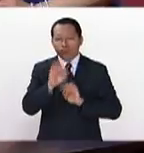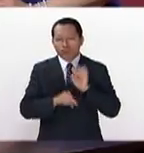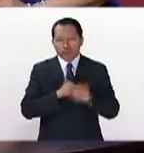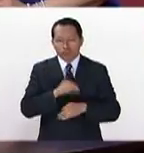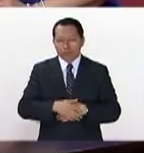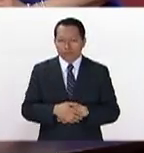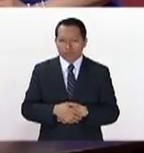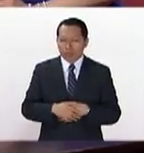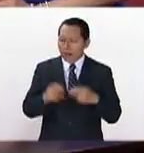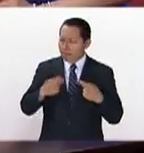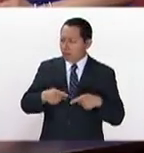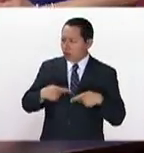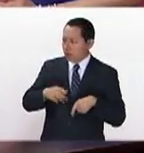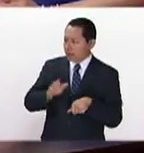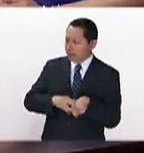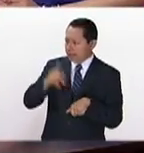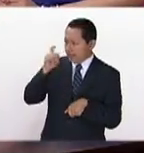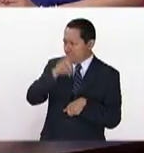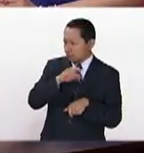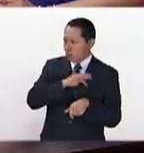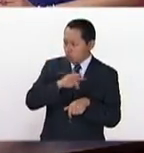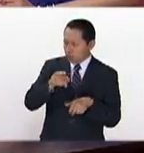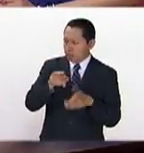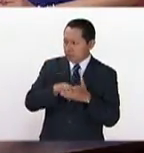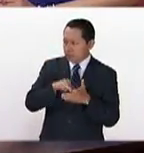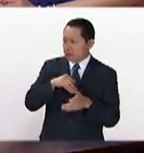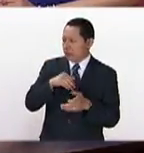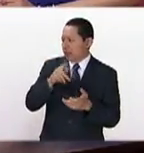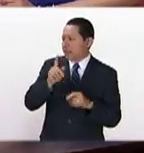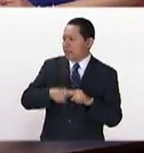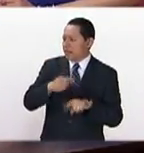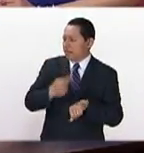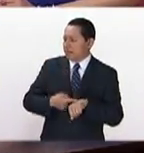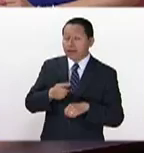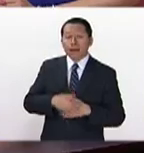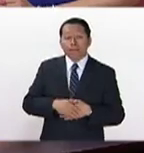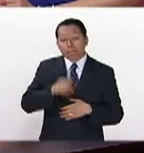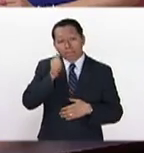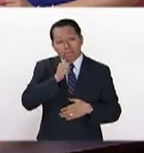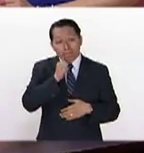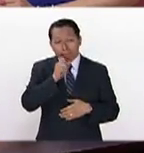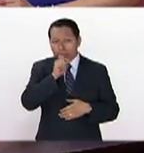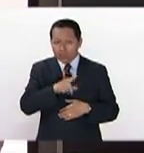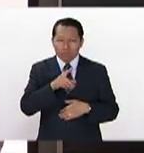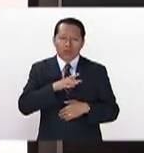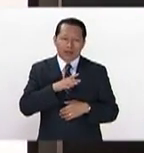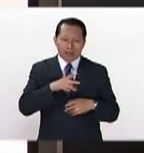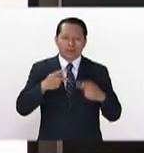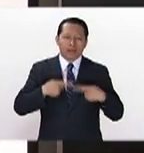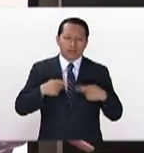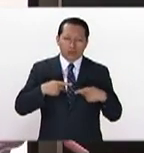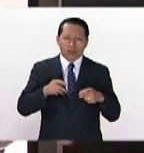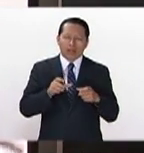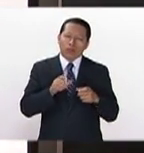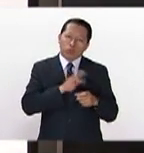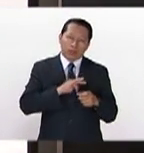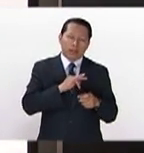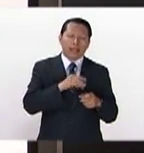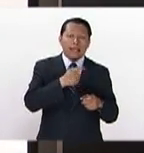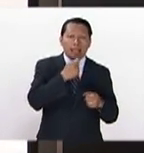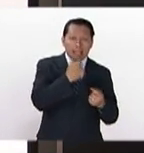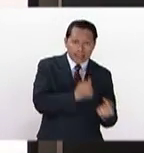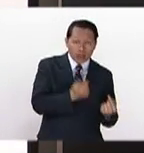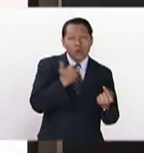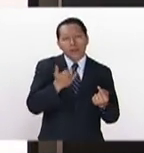son las personas más susceptibles a este tipo de enfermedades? Evidentemente, como en casi todas las enfermedades, los dos extremos de la población, los niños y los